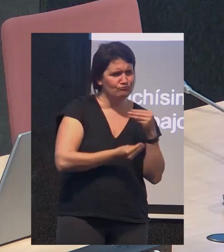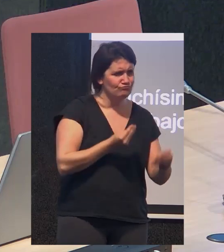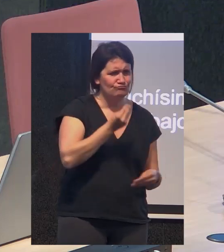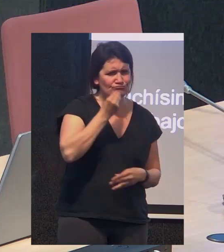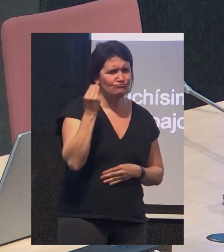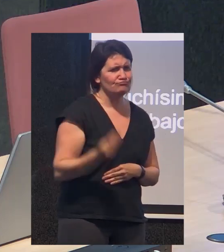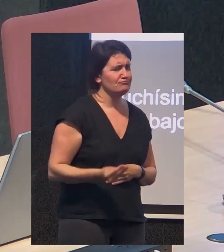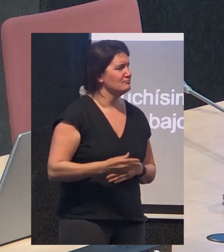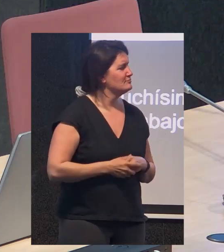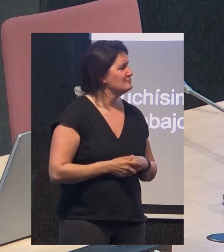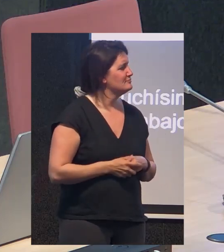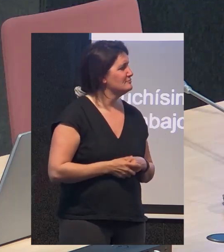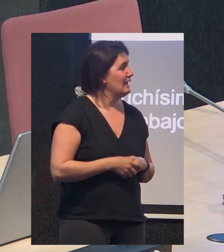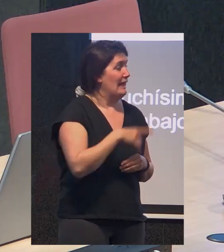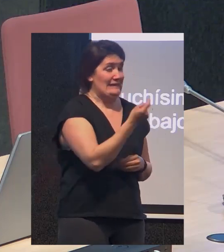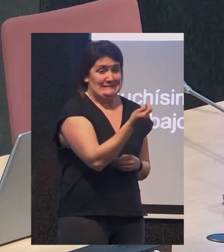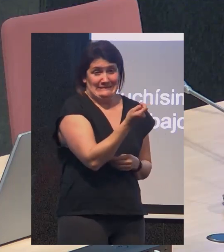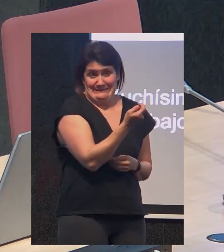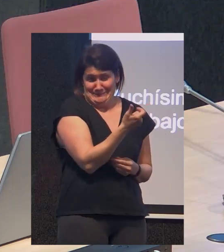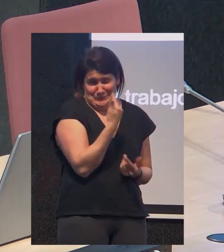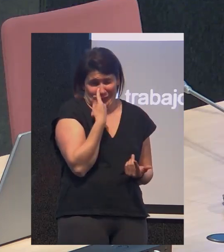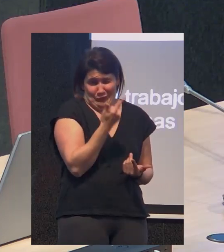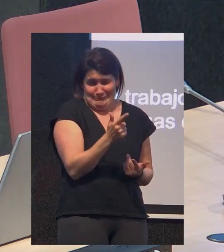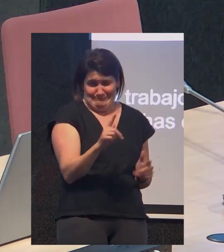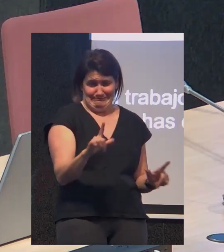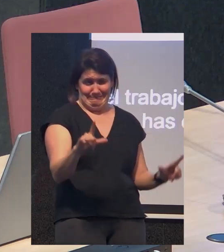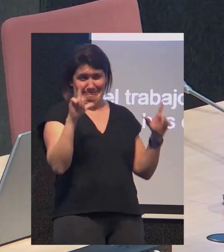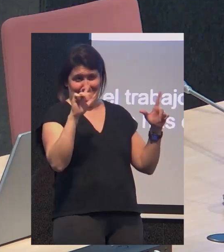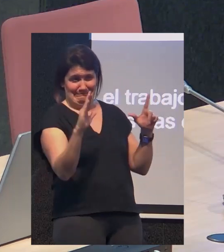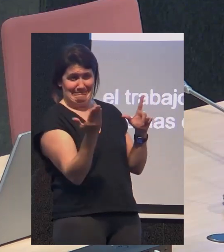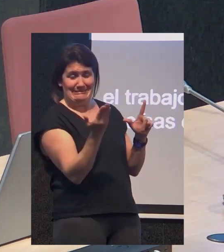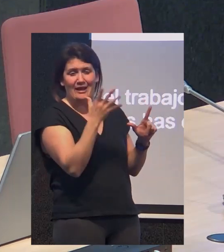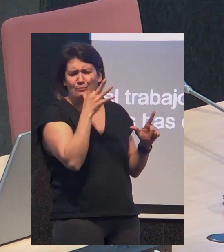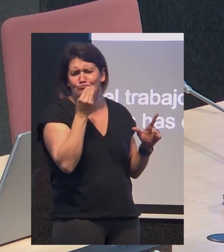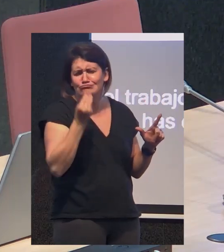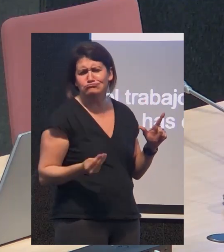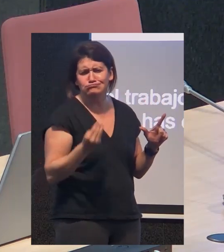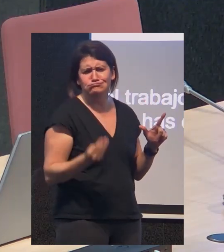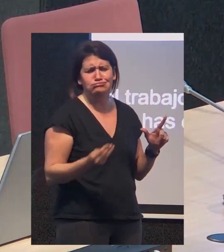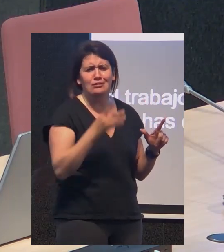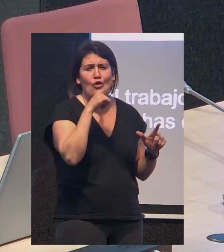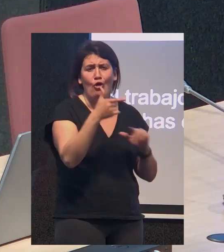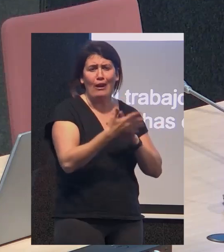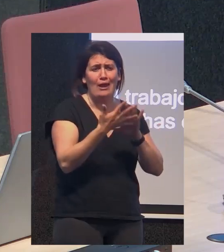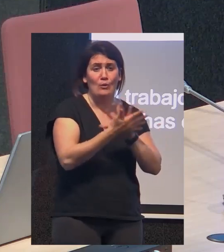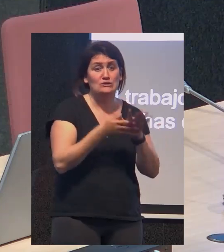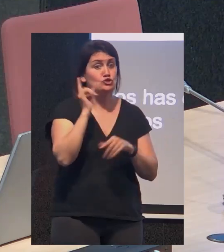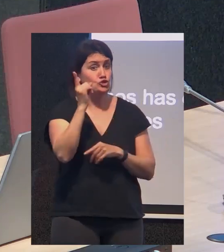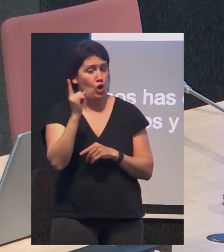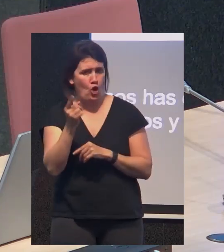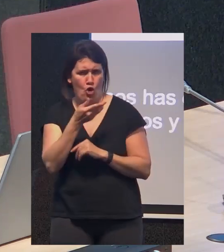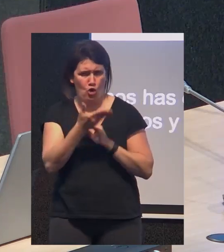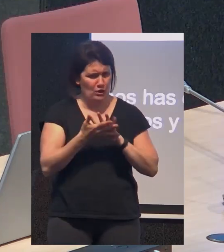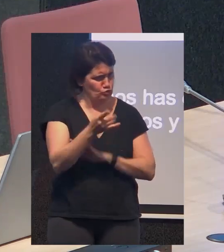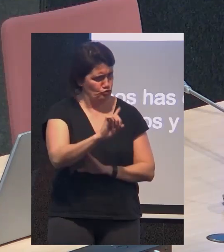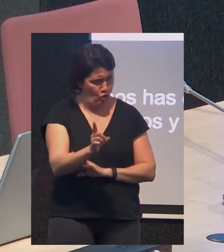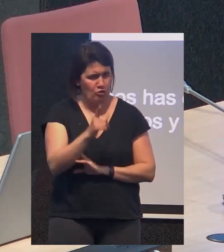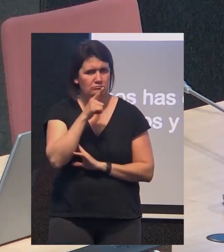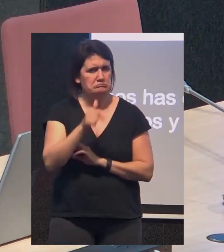también. Este poquito que nos has enseñado y muchísimo más que hacéis con lenguas de signos y no solo con lenguas de signos,